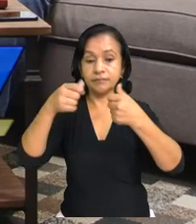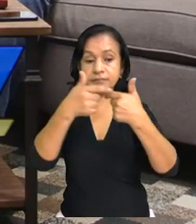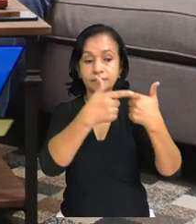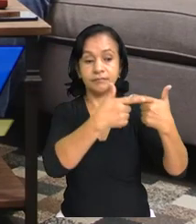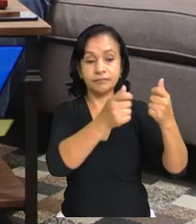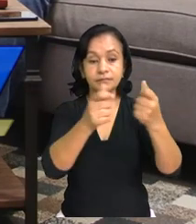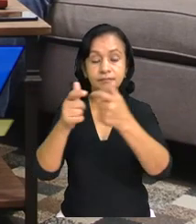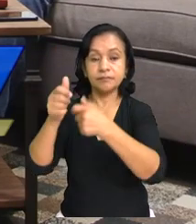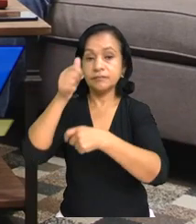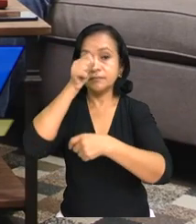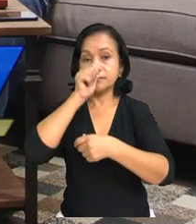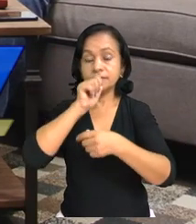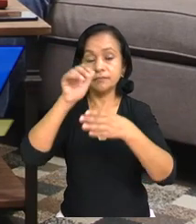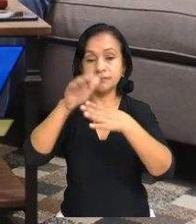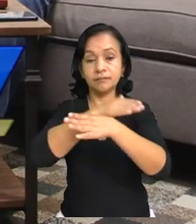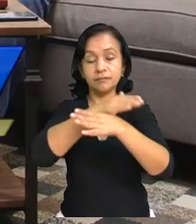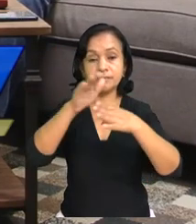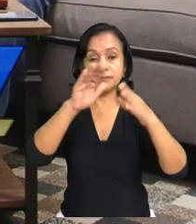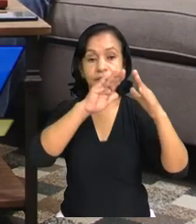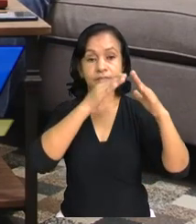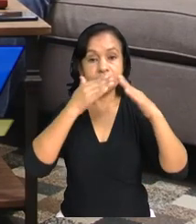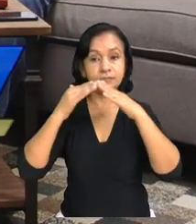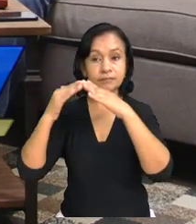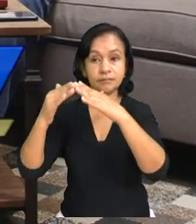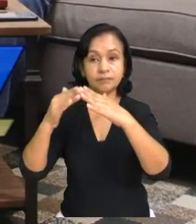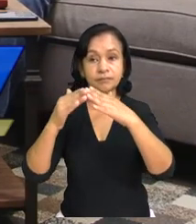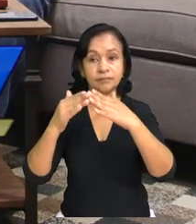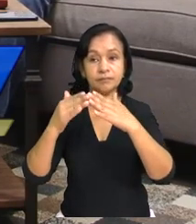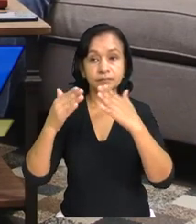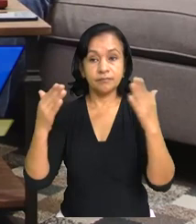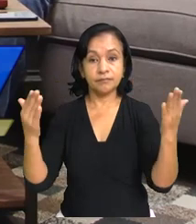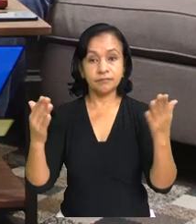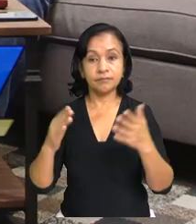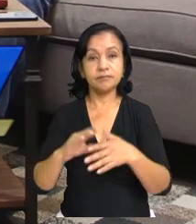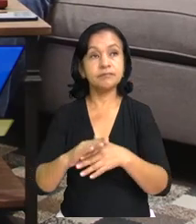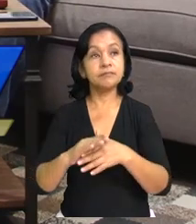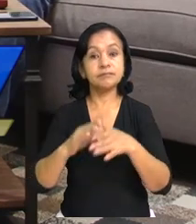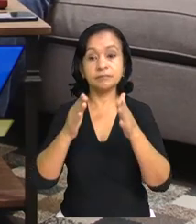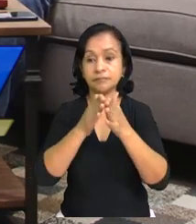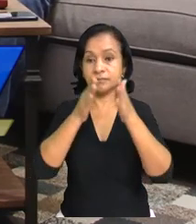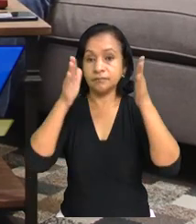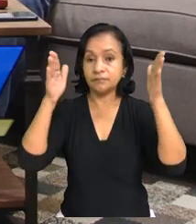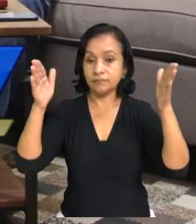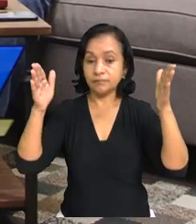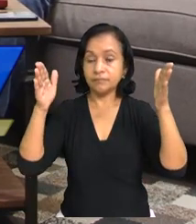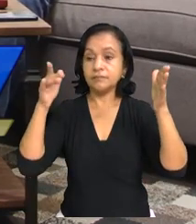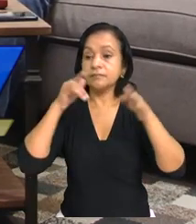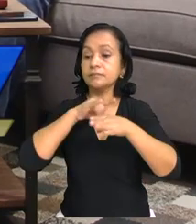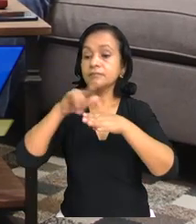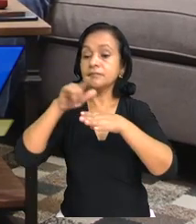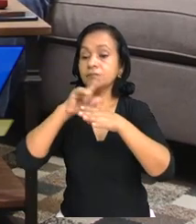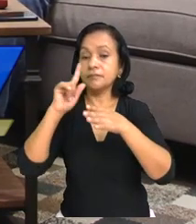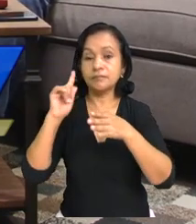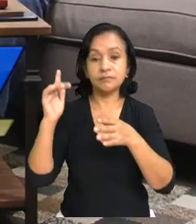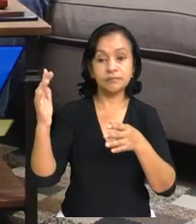potable que están en las comunidades rurales. Es decir, es un esquema que va a lo ancho, buscando ser integral,